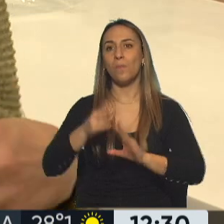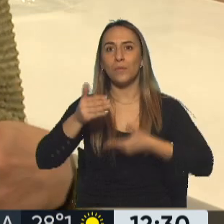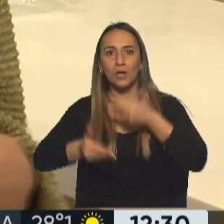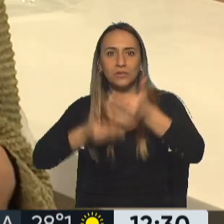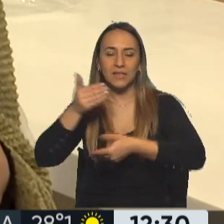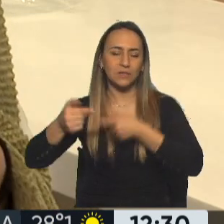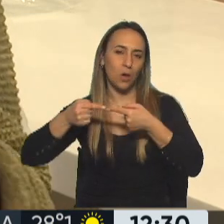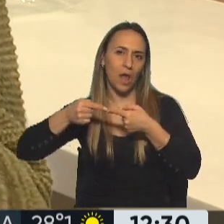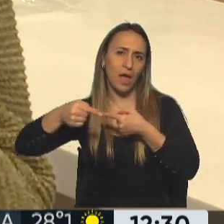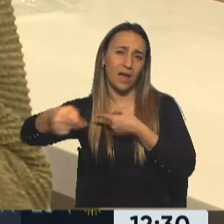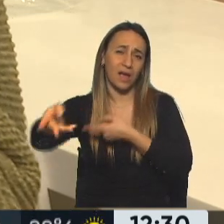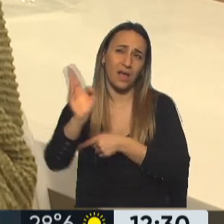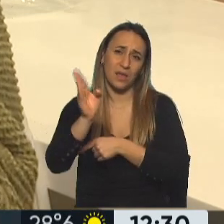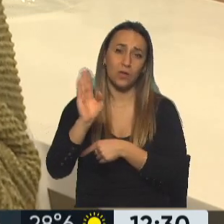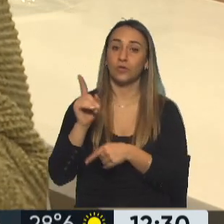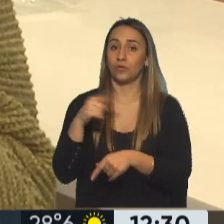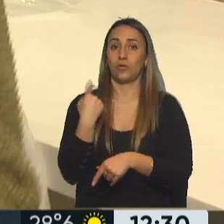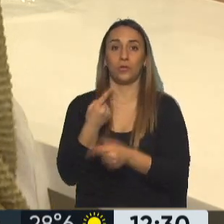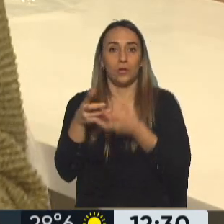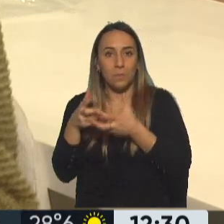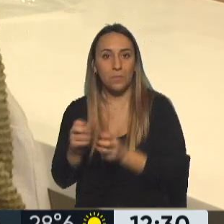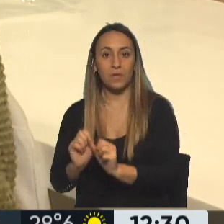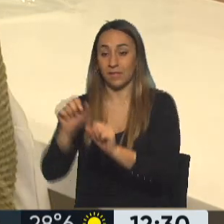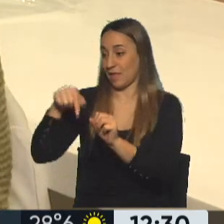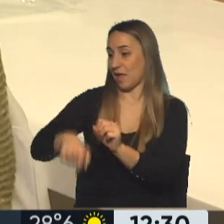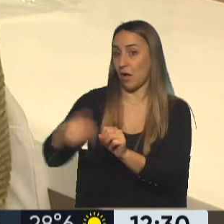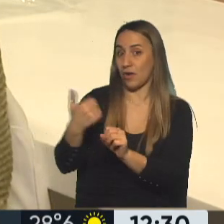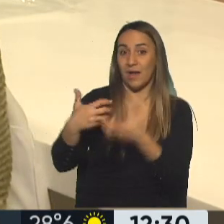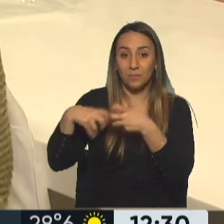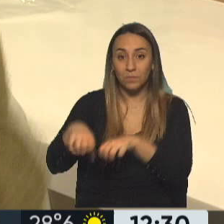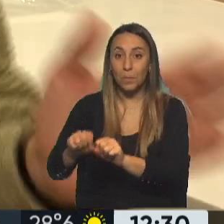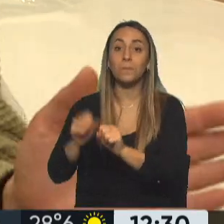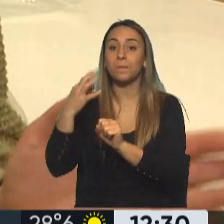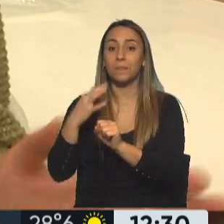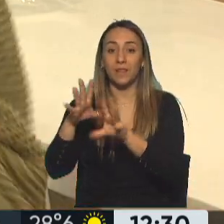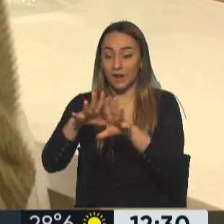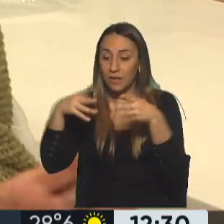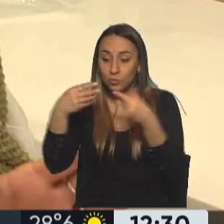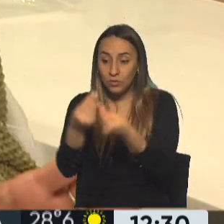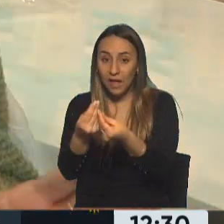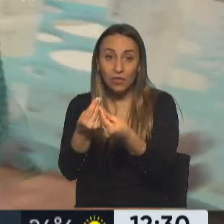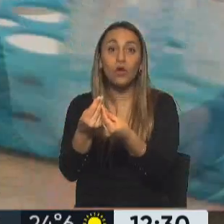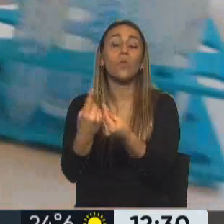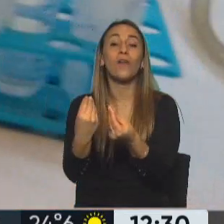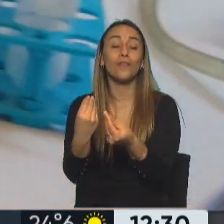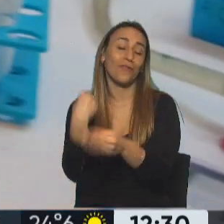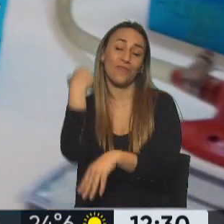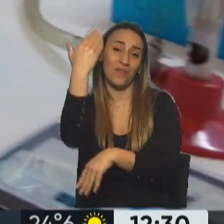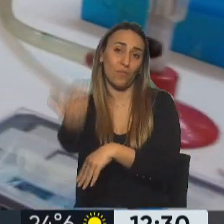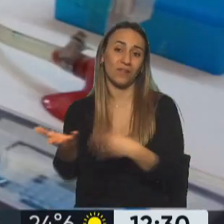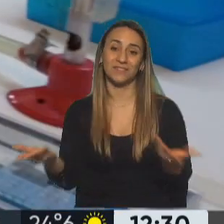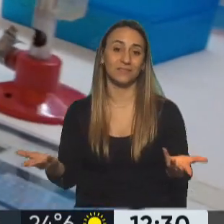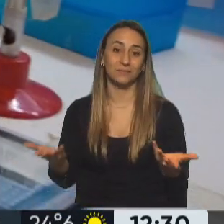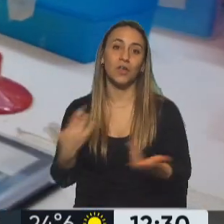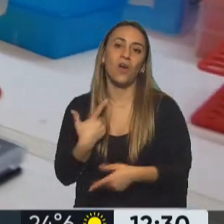nosotros ahora va a tener resultados mucho, mucho tiempo después. Pero si no está, no se llega